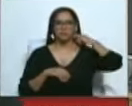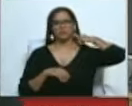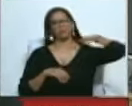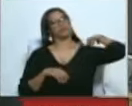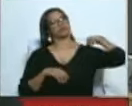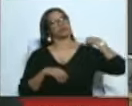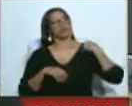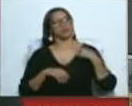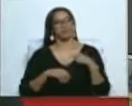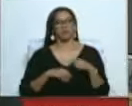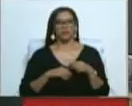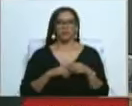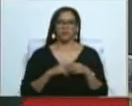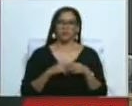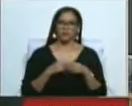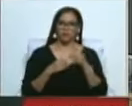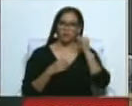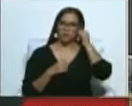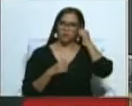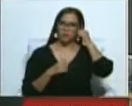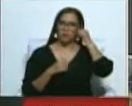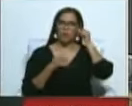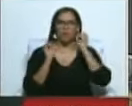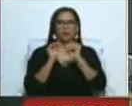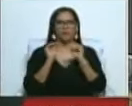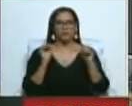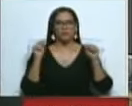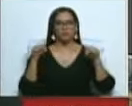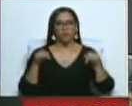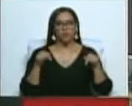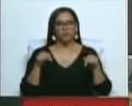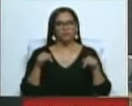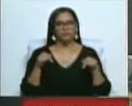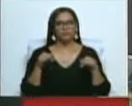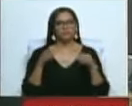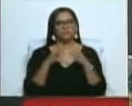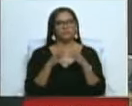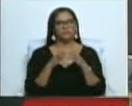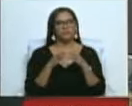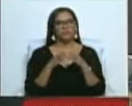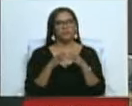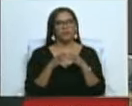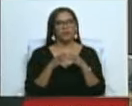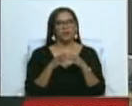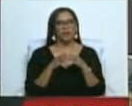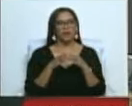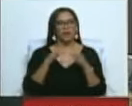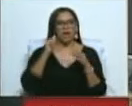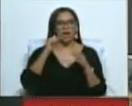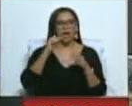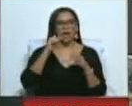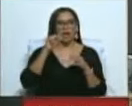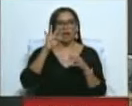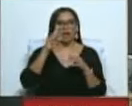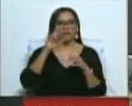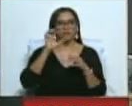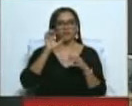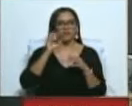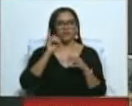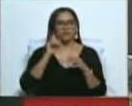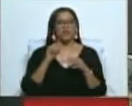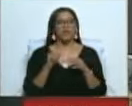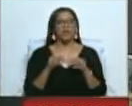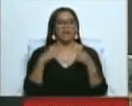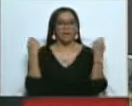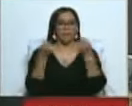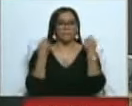etiquetan, como denunció hoy el compañero Alfred Nazareño Ñañez. La campaña que arrancó